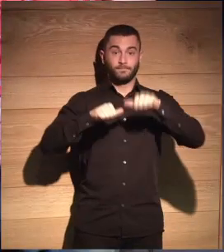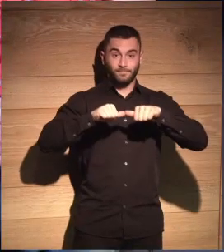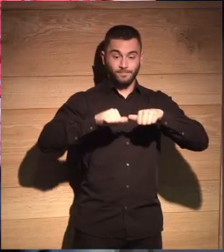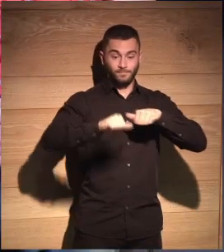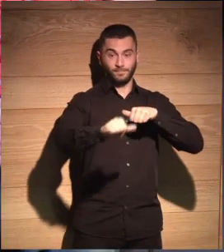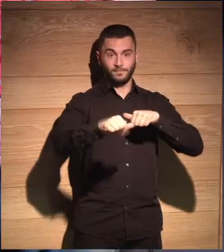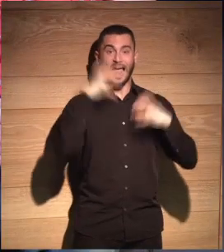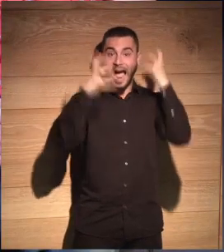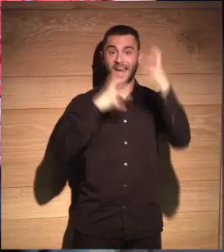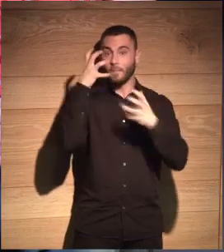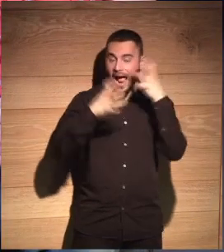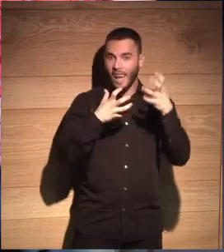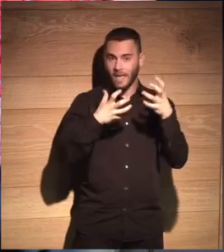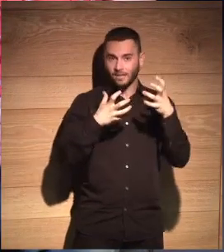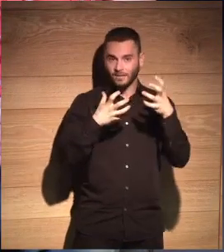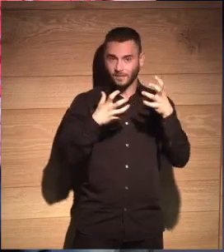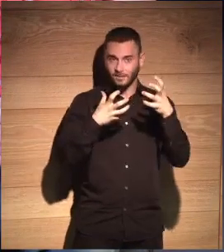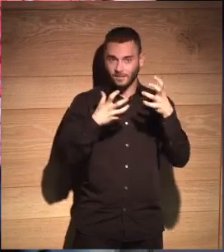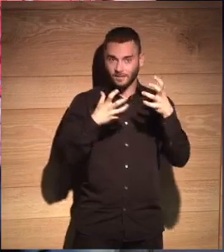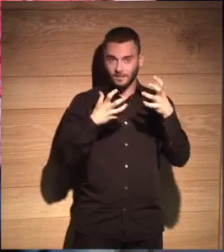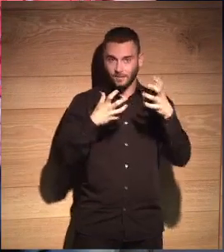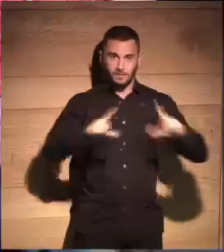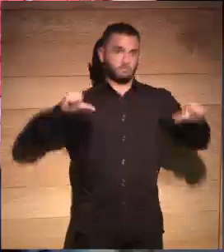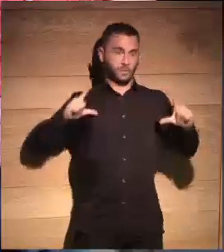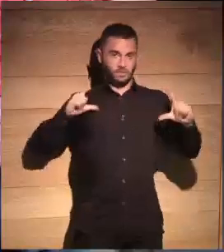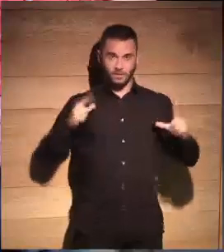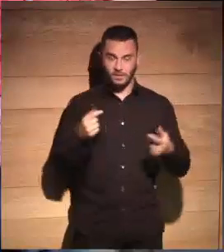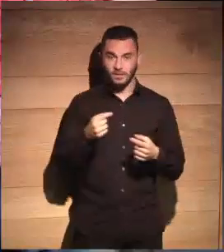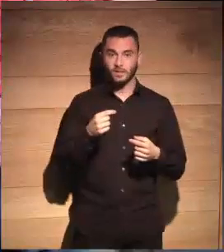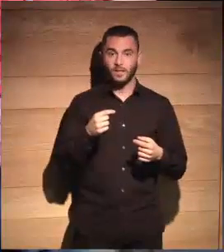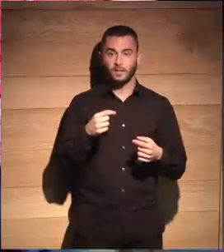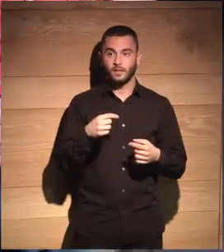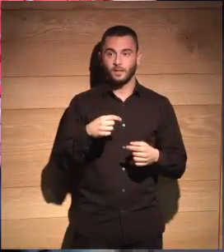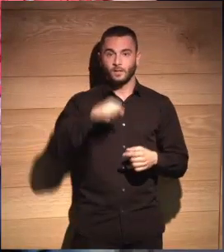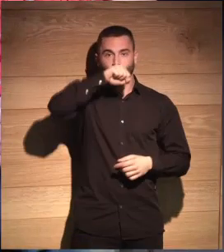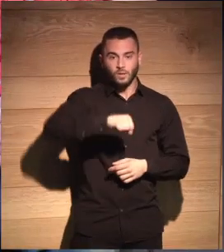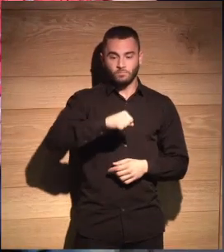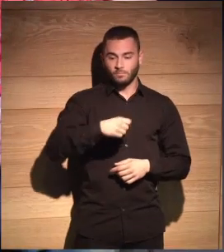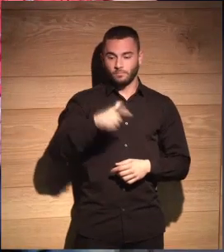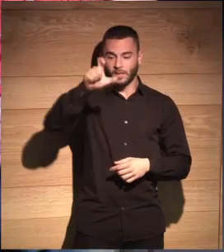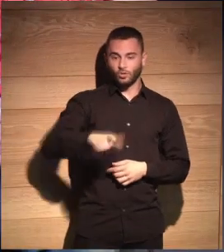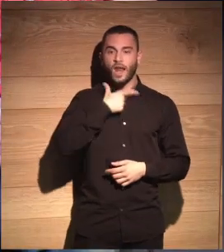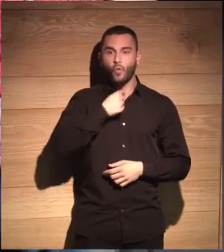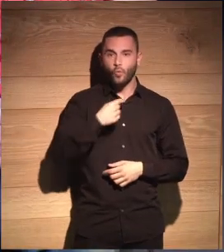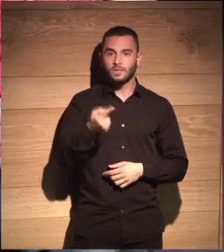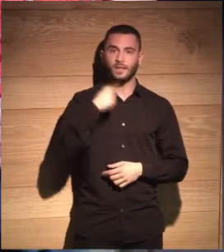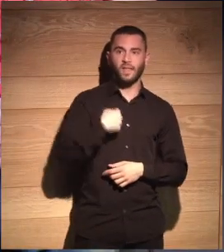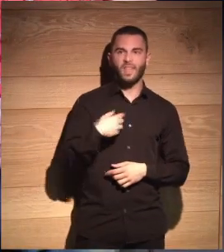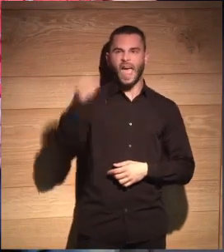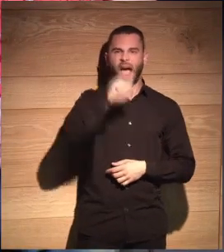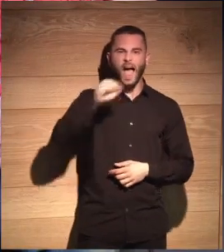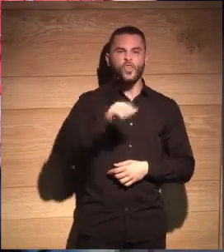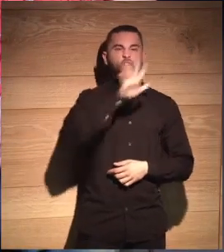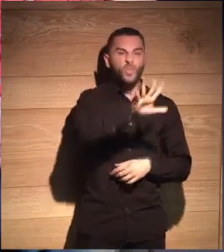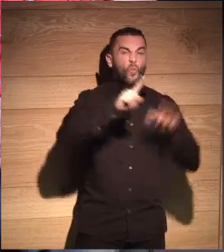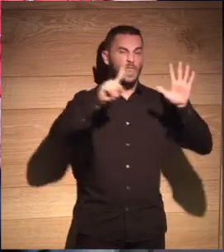Está interpretada por animales. Cuando viene, que los hay, algún aficionado y te dice, no, porque es que en el año 56 a lo mejor pues no se